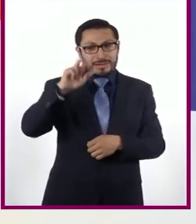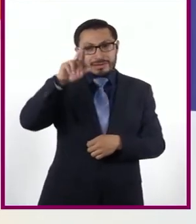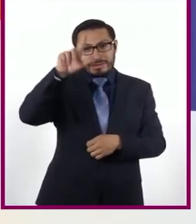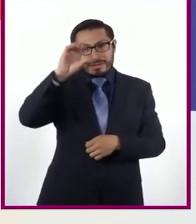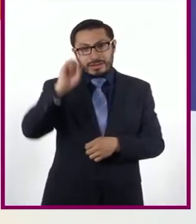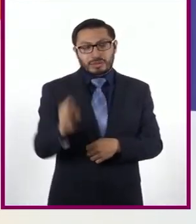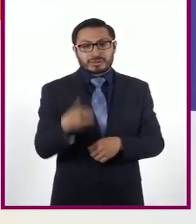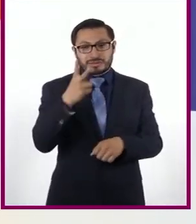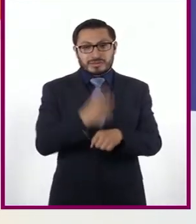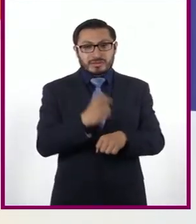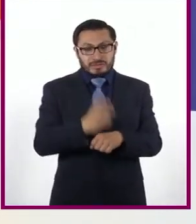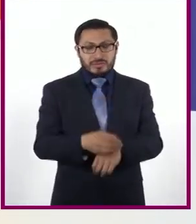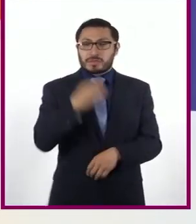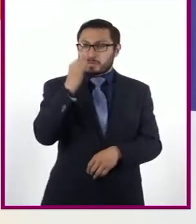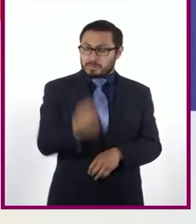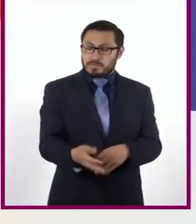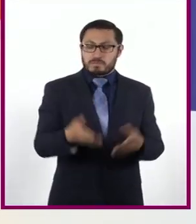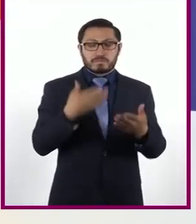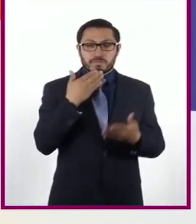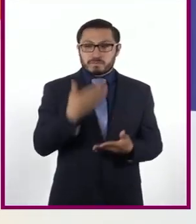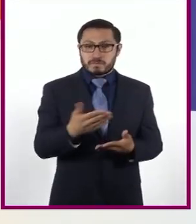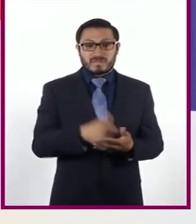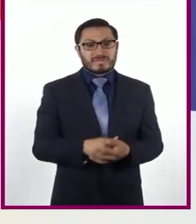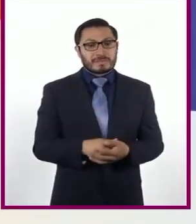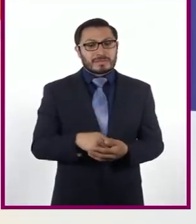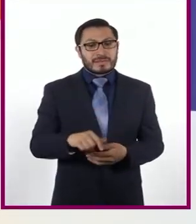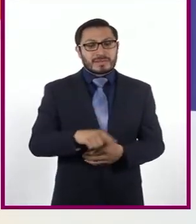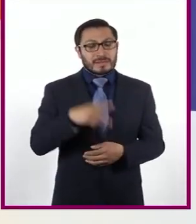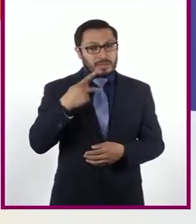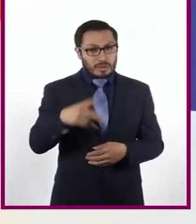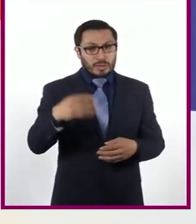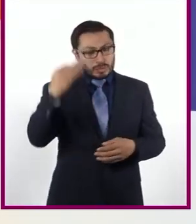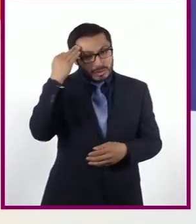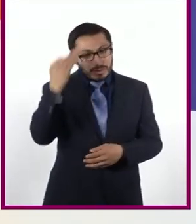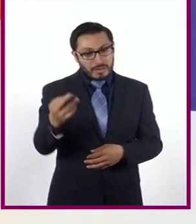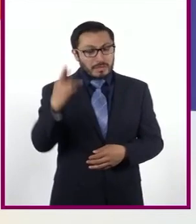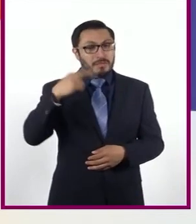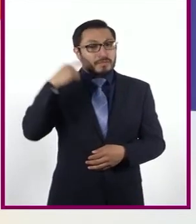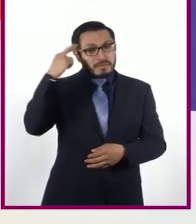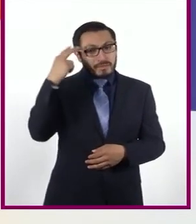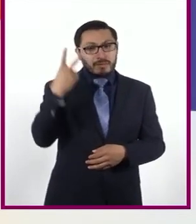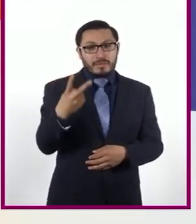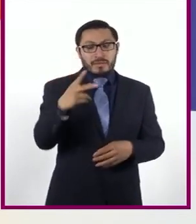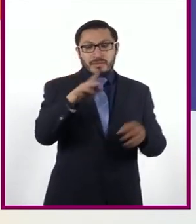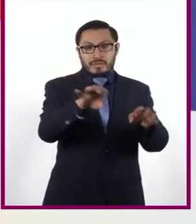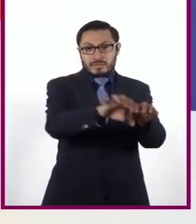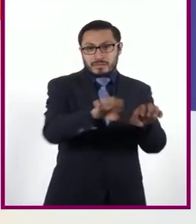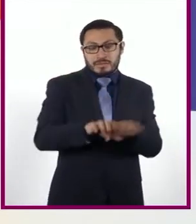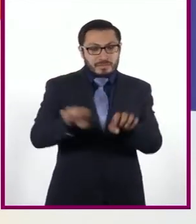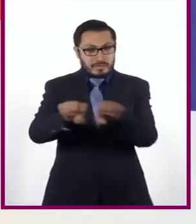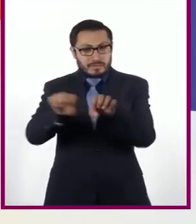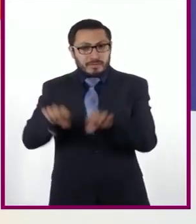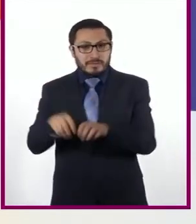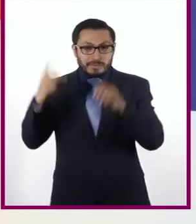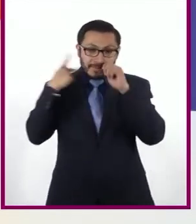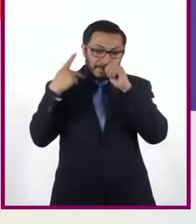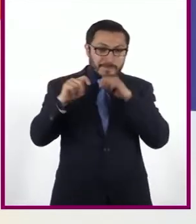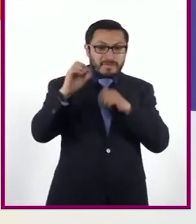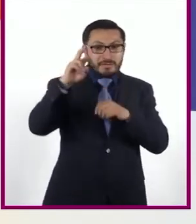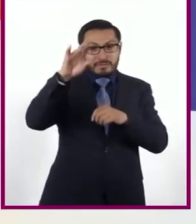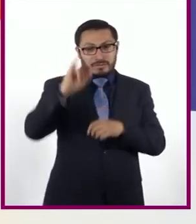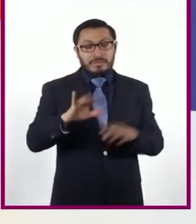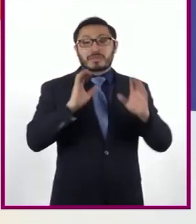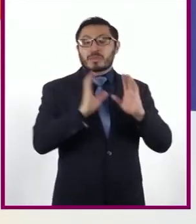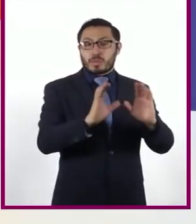Estuardo, aceptó sus disposiciones. Durante su reinado se organizaron dos partidos políticos, el Tory,